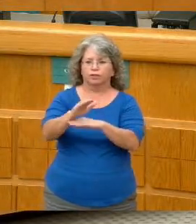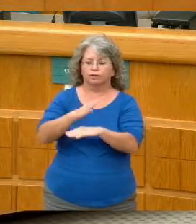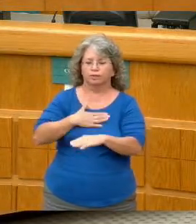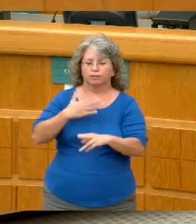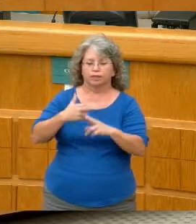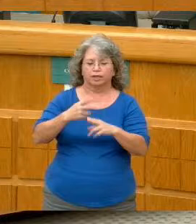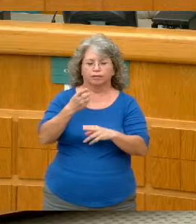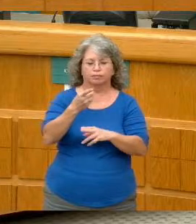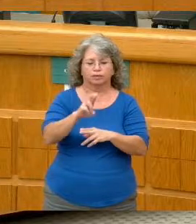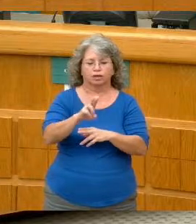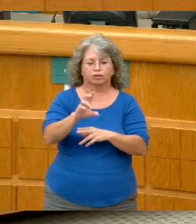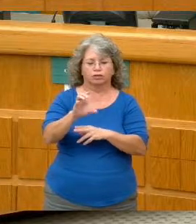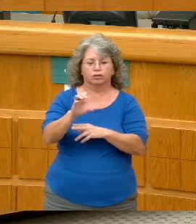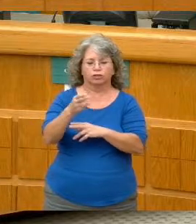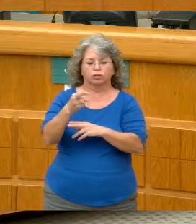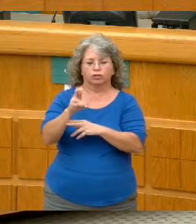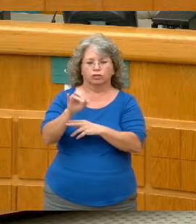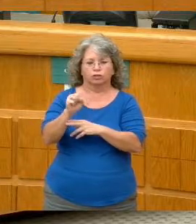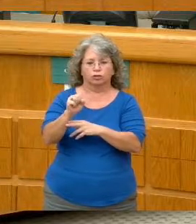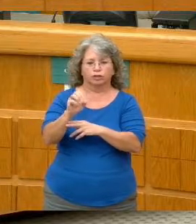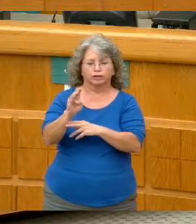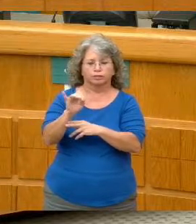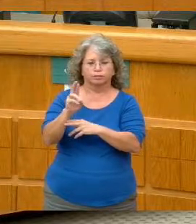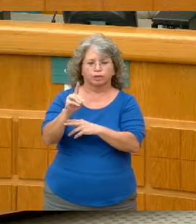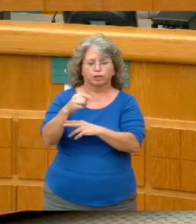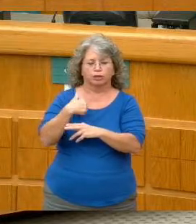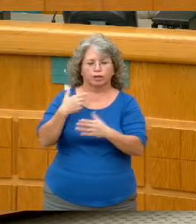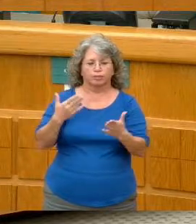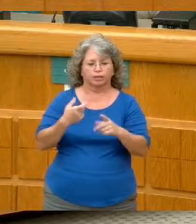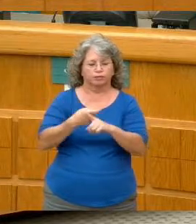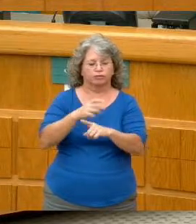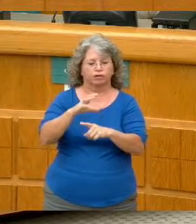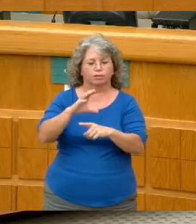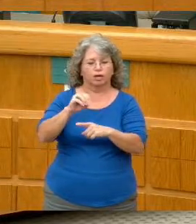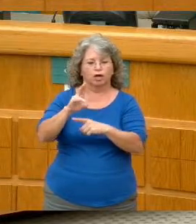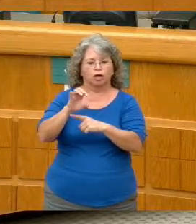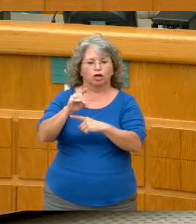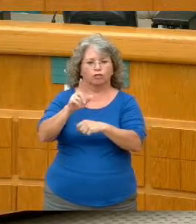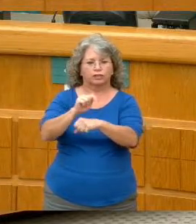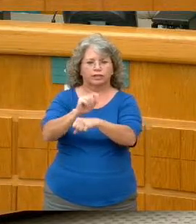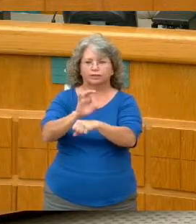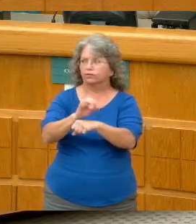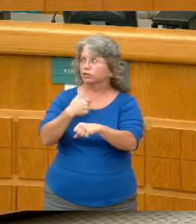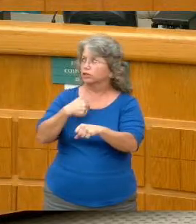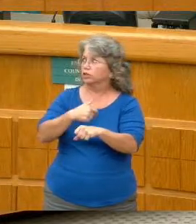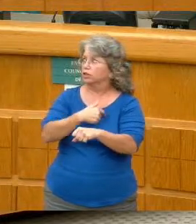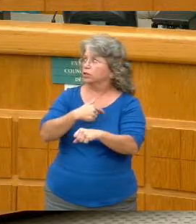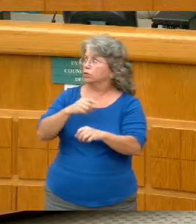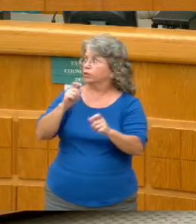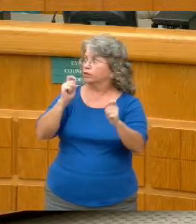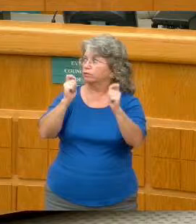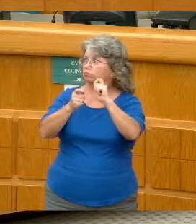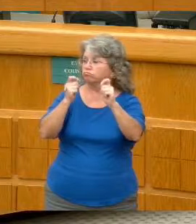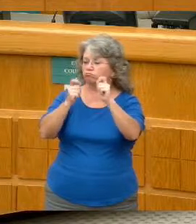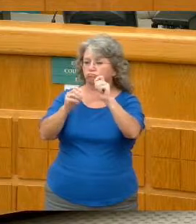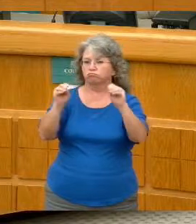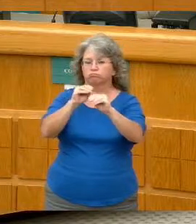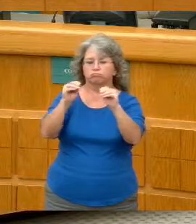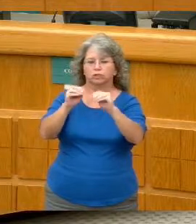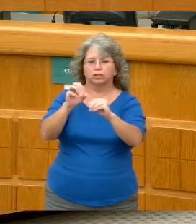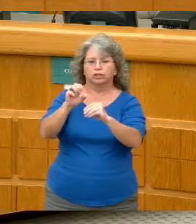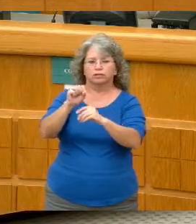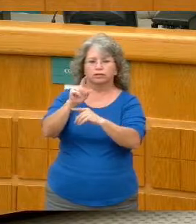Good evening, everybody. My name is Dr. Chris Bird. I'm here on behalf of the COVID Task Force. We redesigned the slides